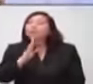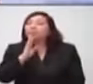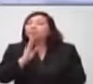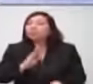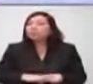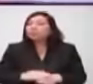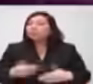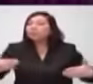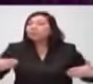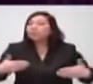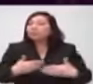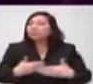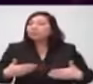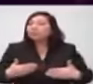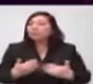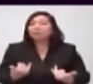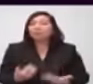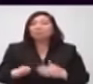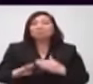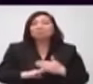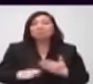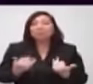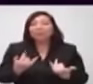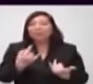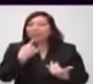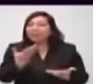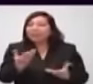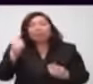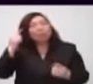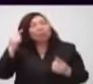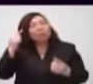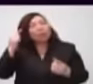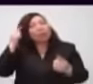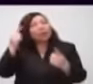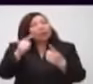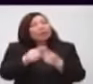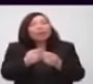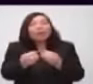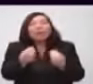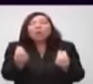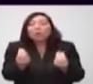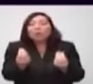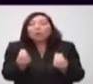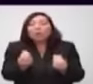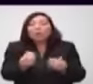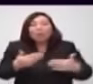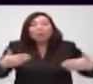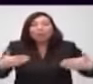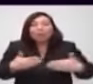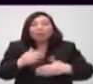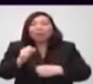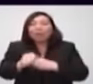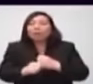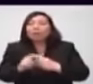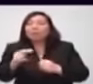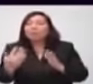los corredores viales. Básicamente, esta exposición tiene como objetivo detallar cómo encontramos los corredores viales en el